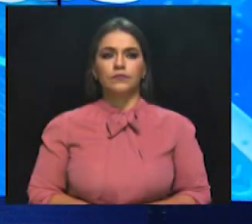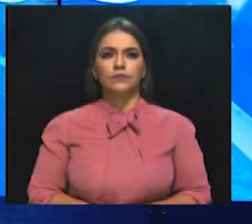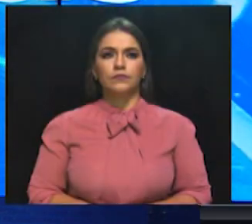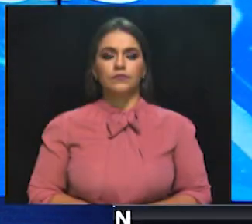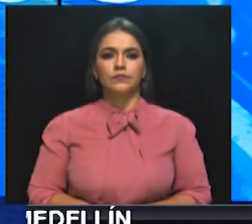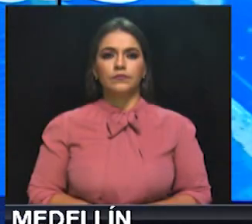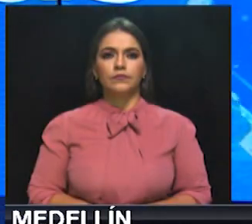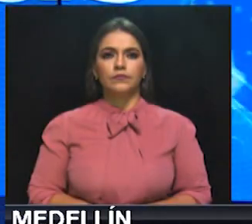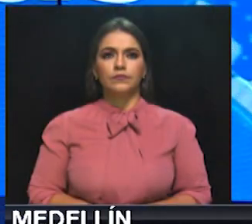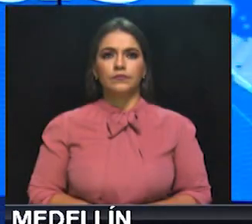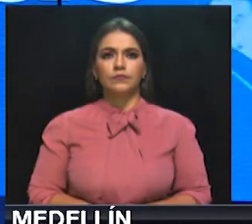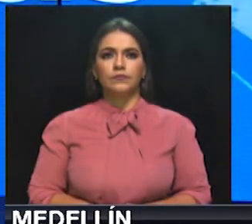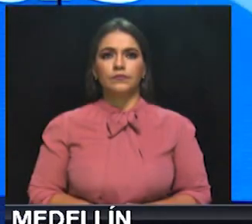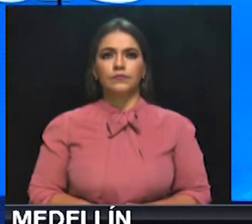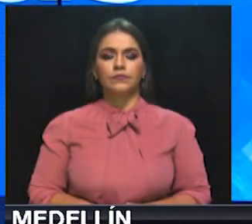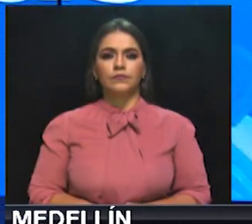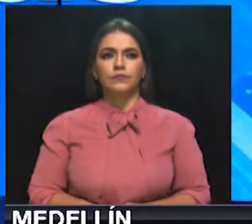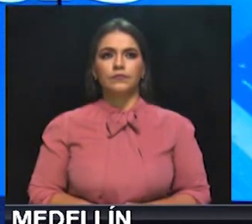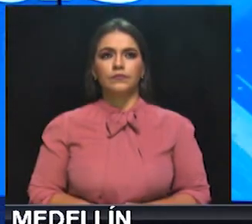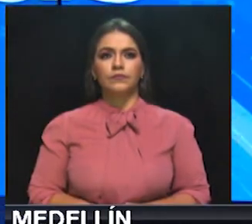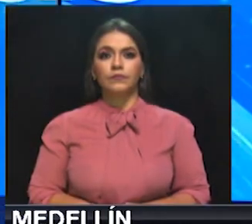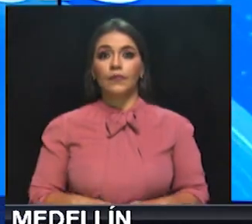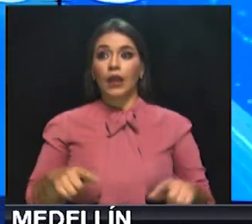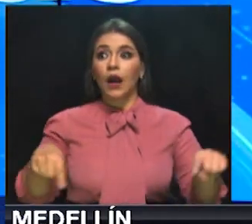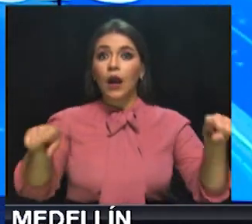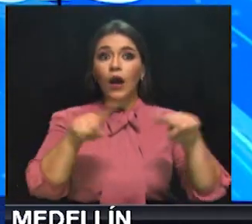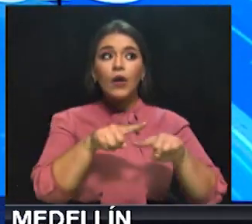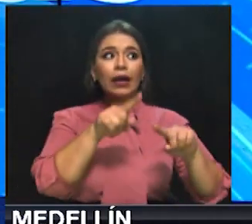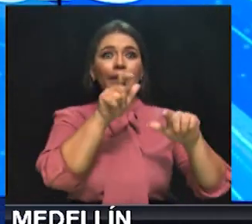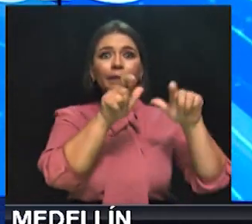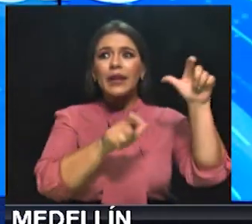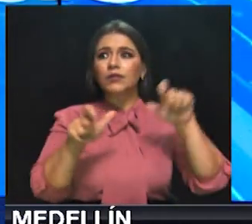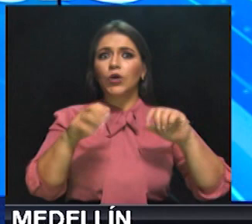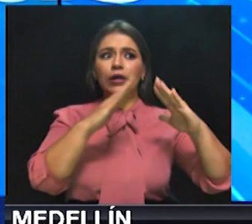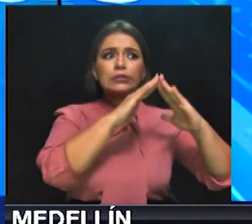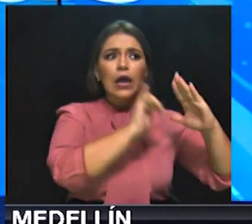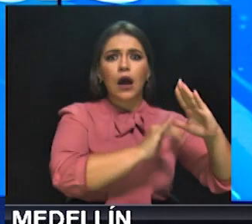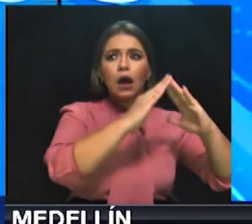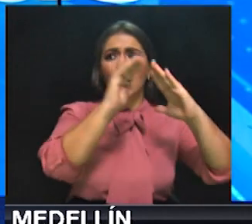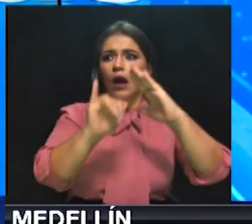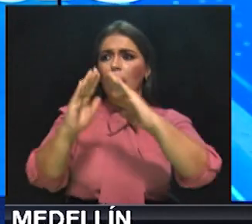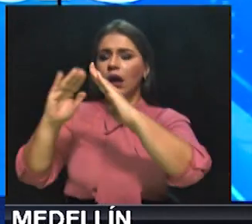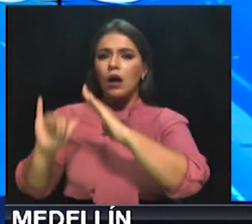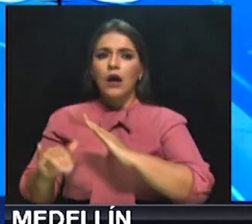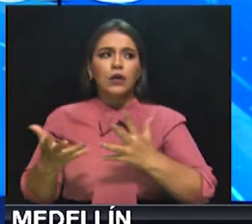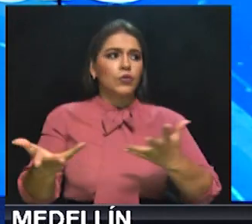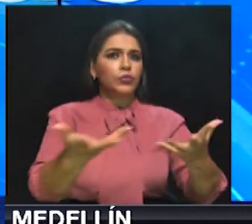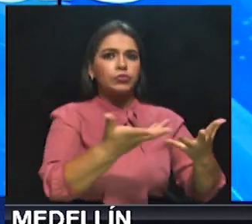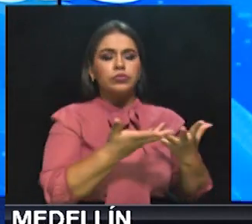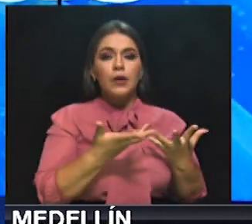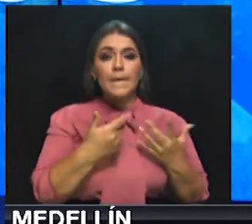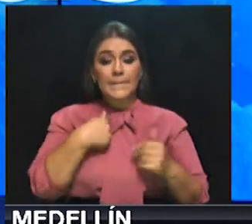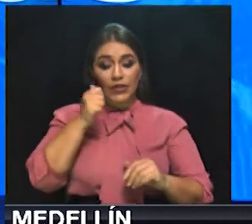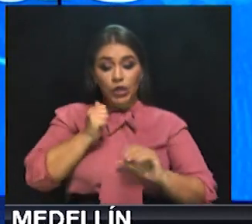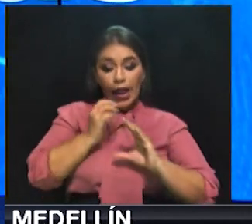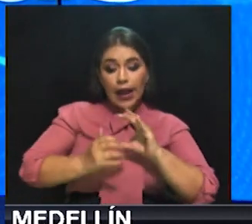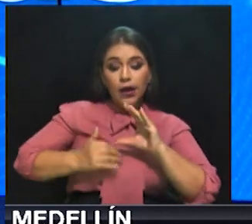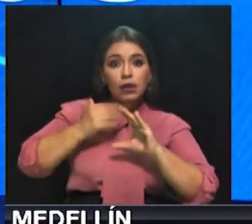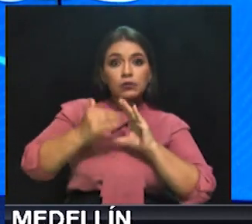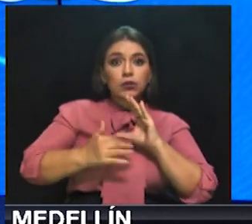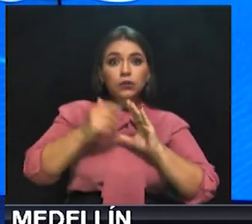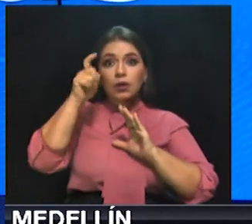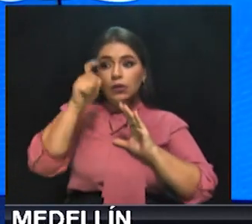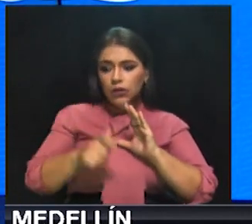Debido al confinamiento de buena parte de los sectores de la economía, los recicladores no tienen manera de comercializar sus productos